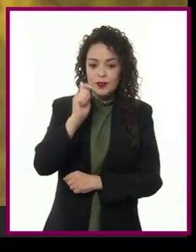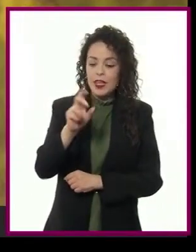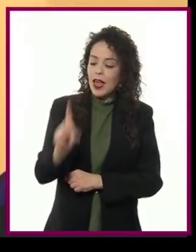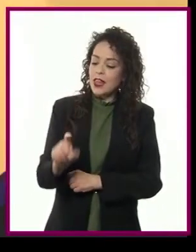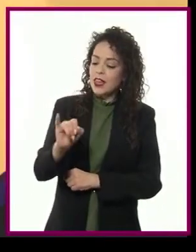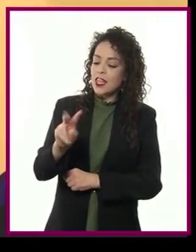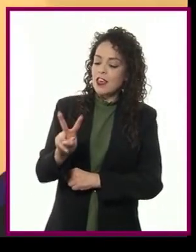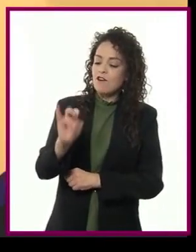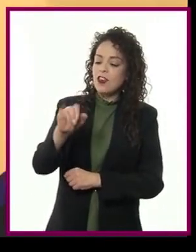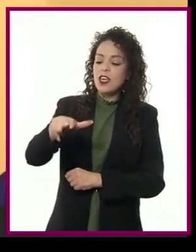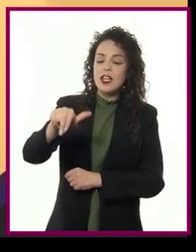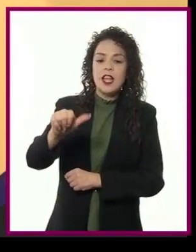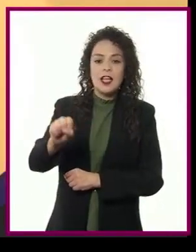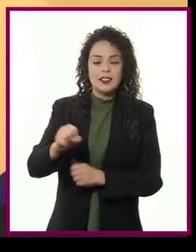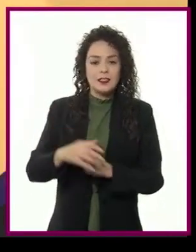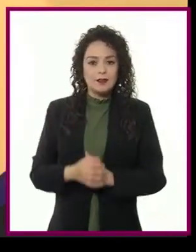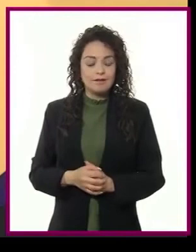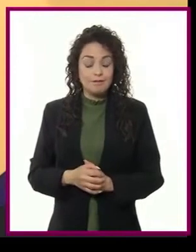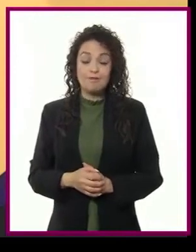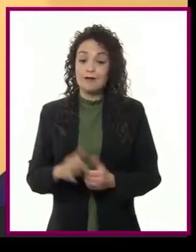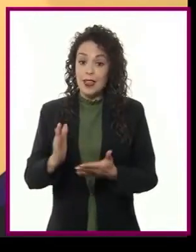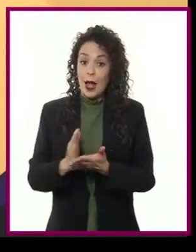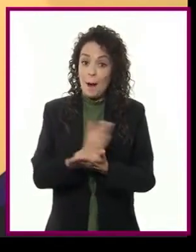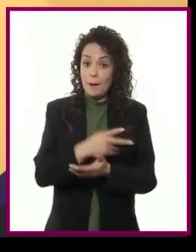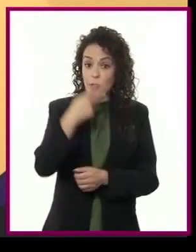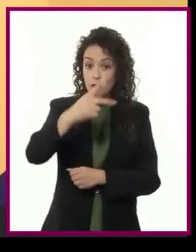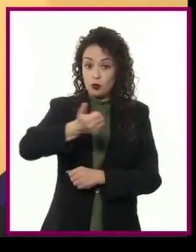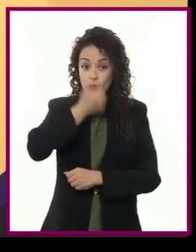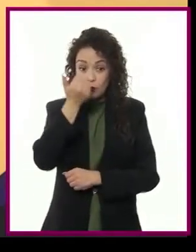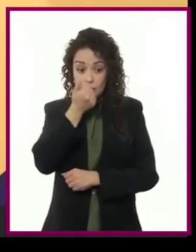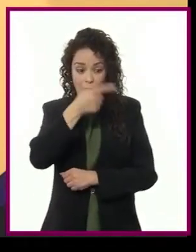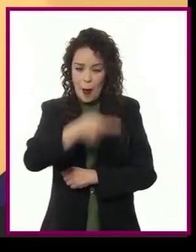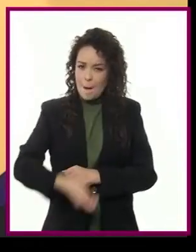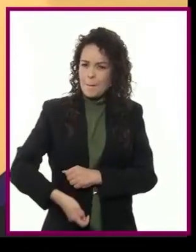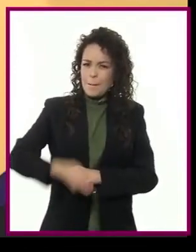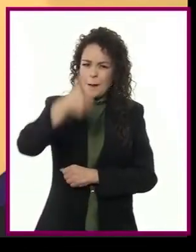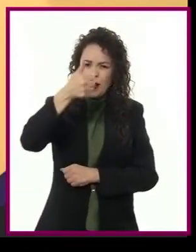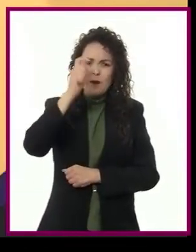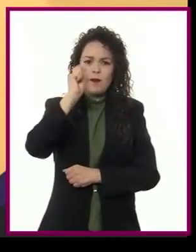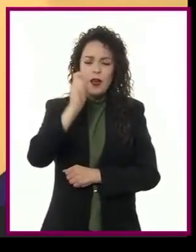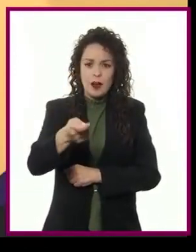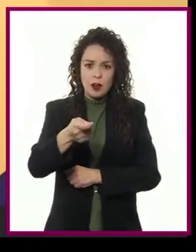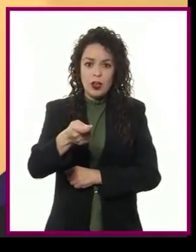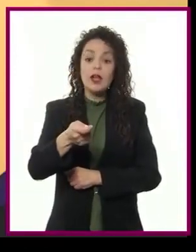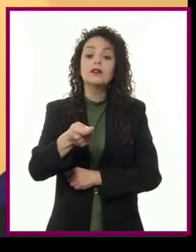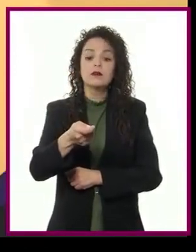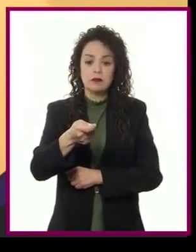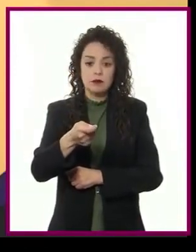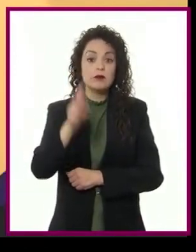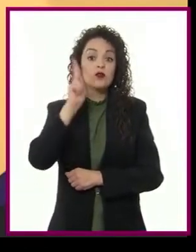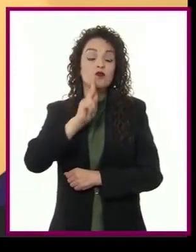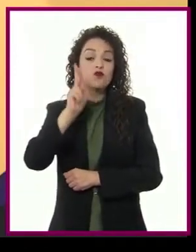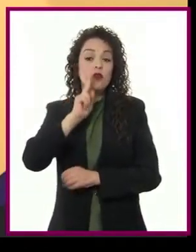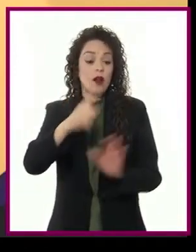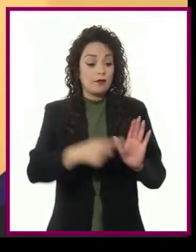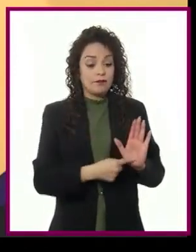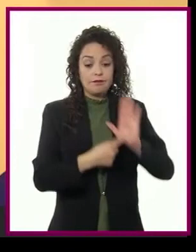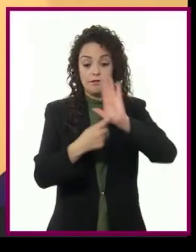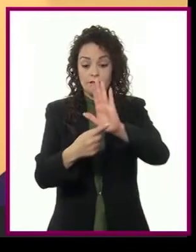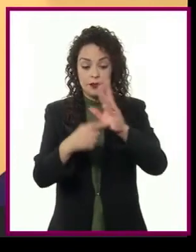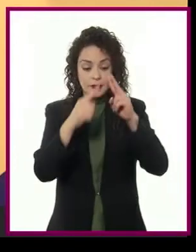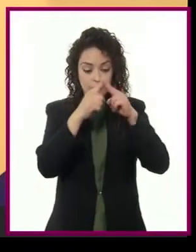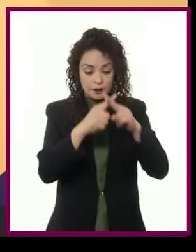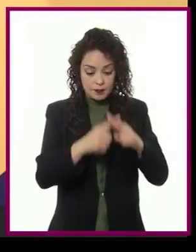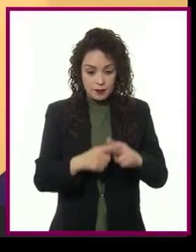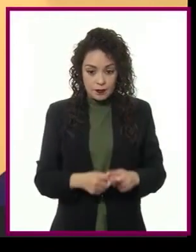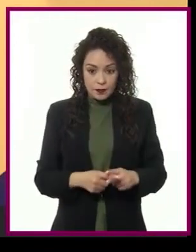divinas. Además, sus discípulos fueron los primeros en establecer demostraciones matemáticas mediante el